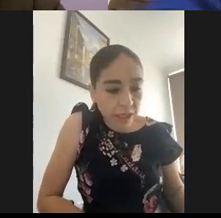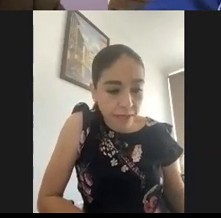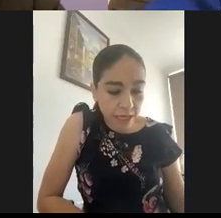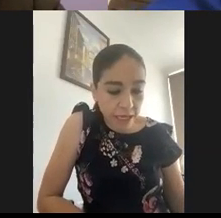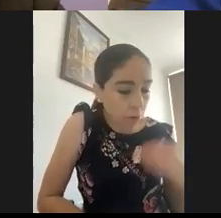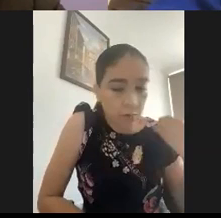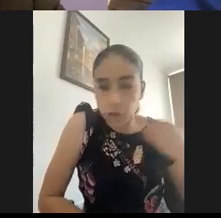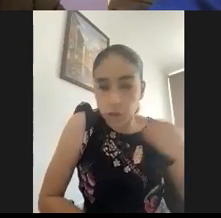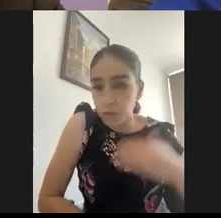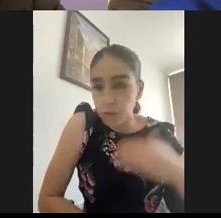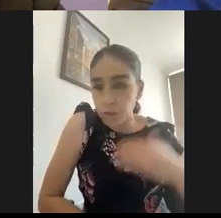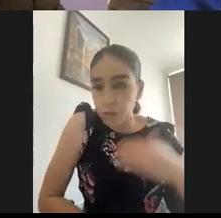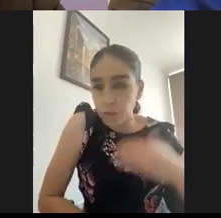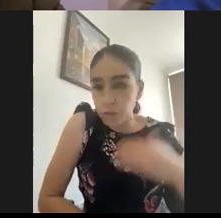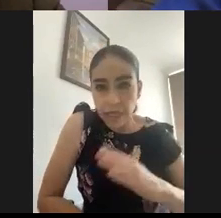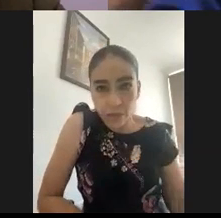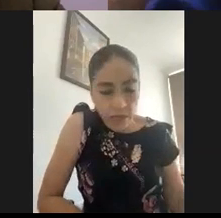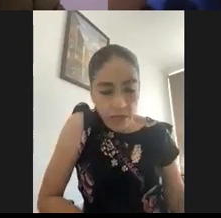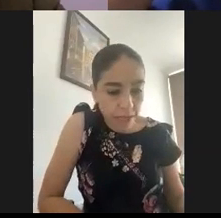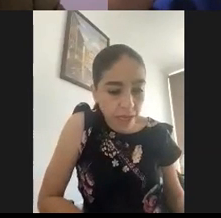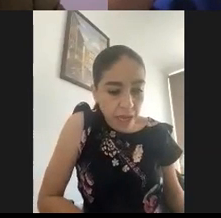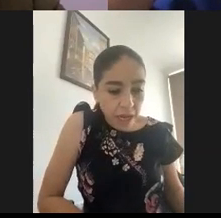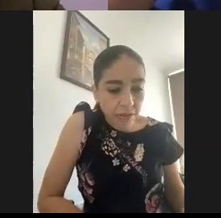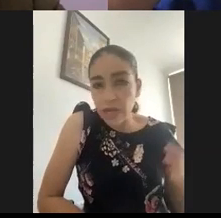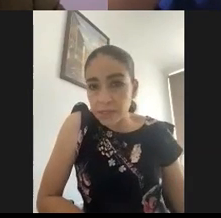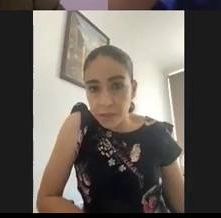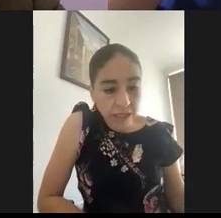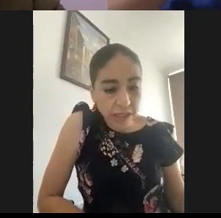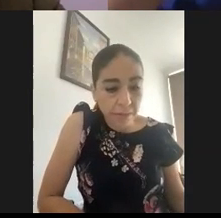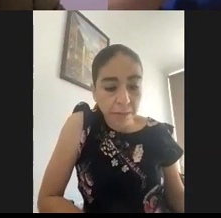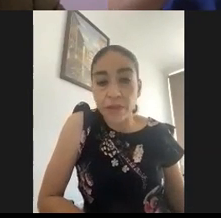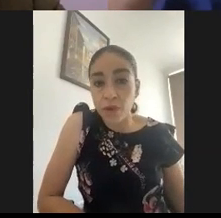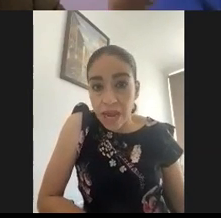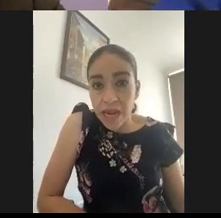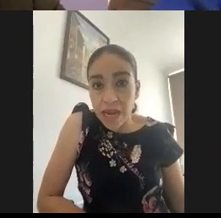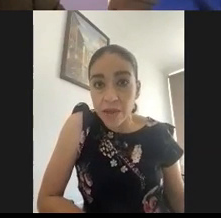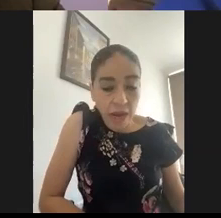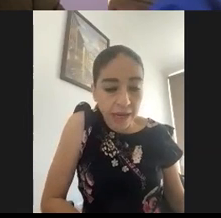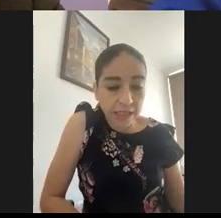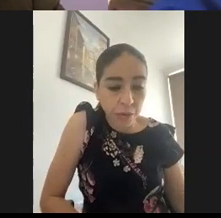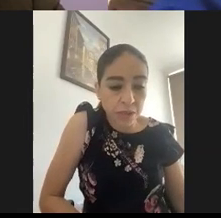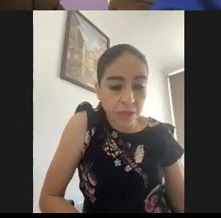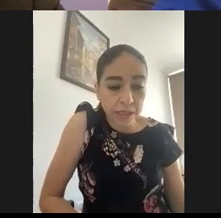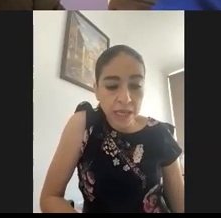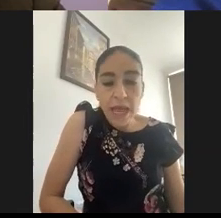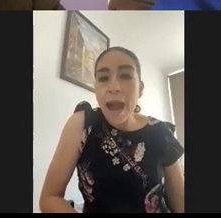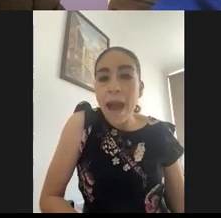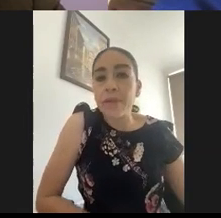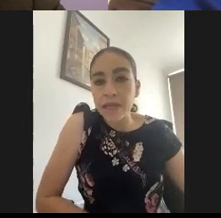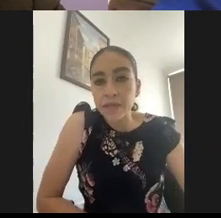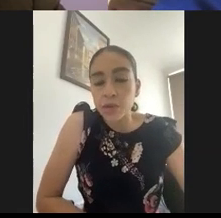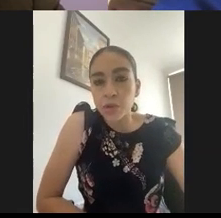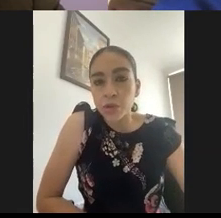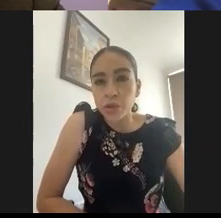el tema de lo que lo hemos comentado siempre, de lo de las bicis, el tema peatonal, y ojalá que las próximas